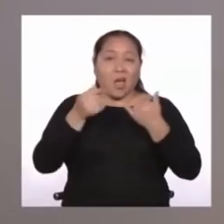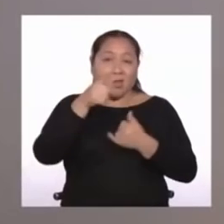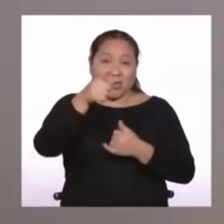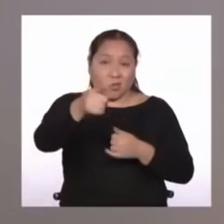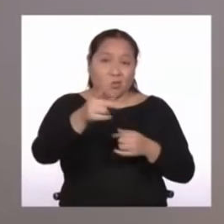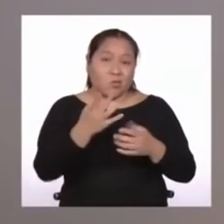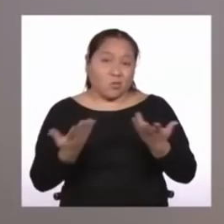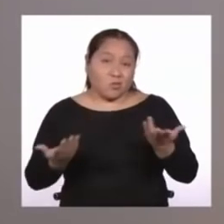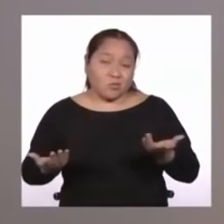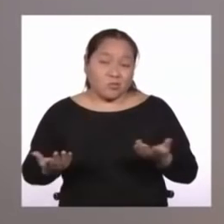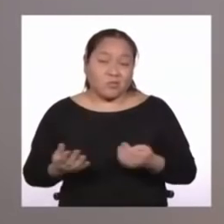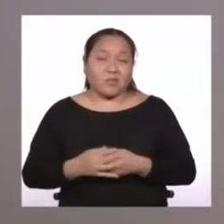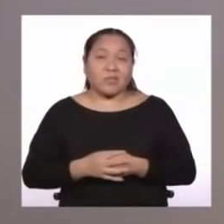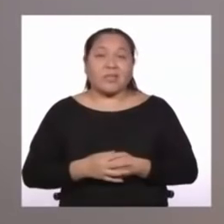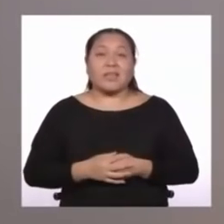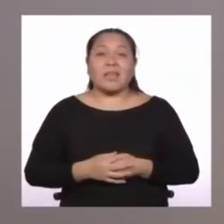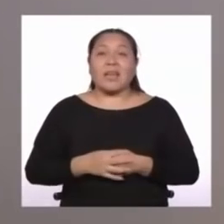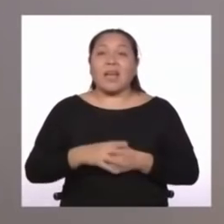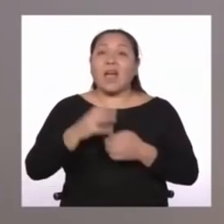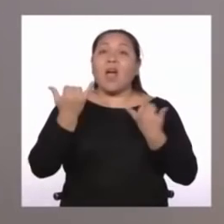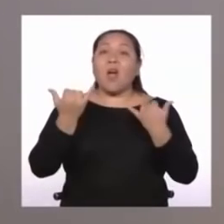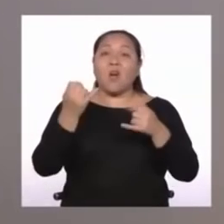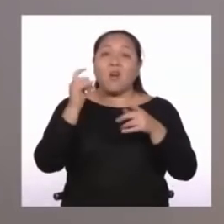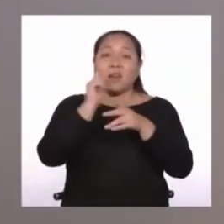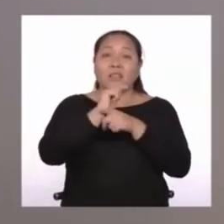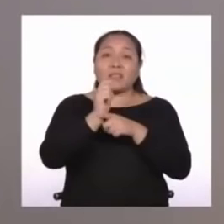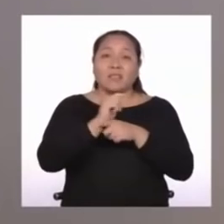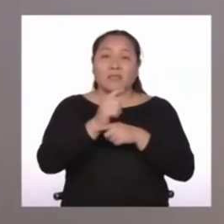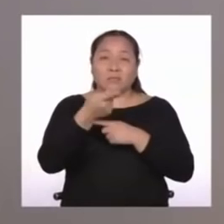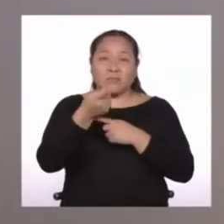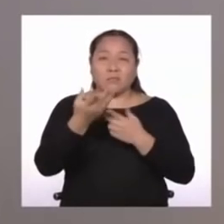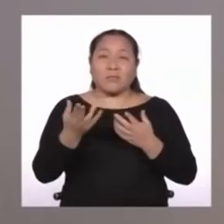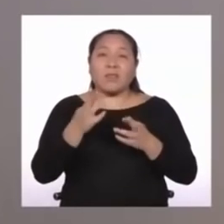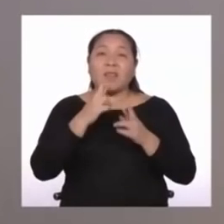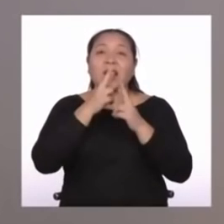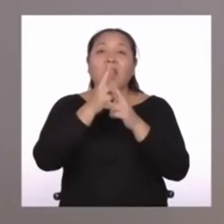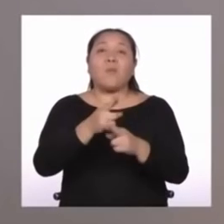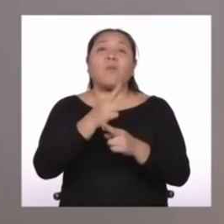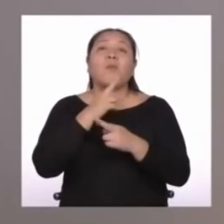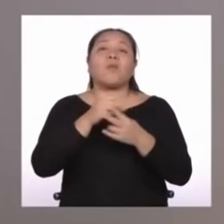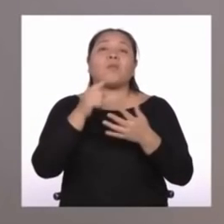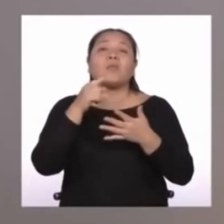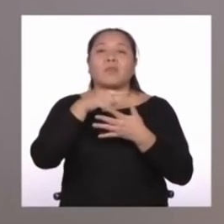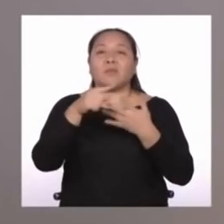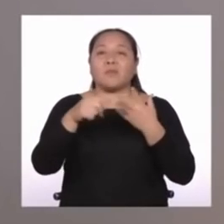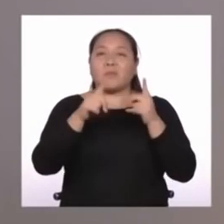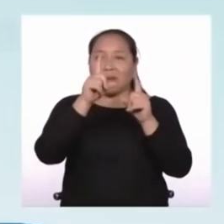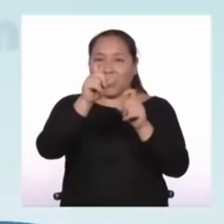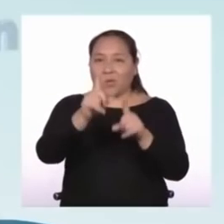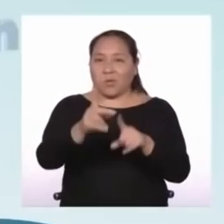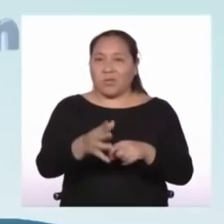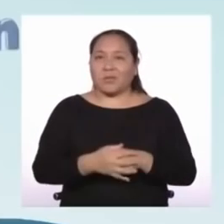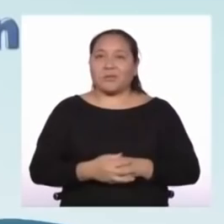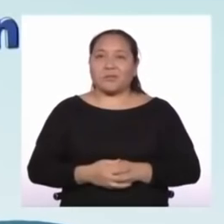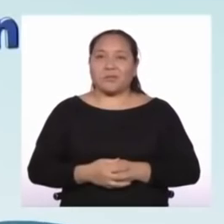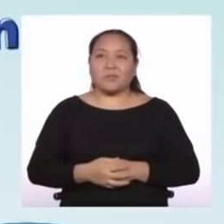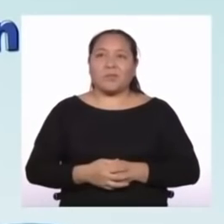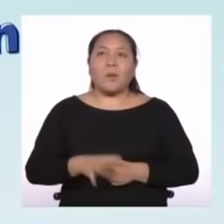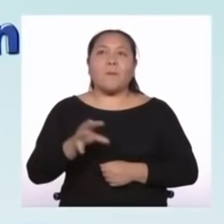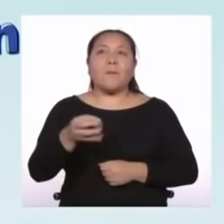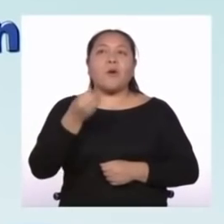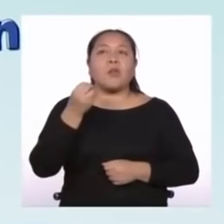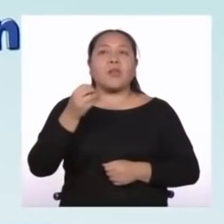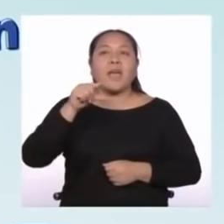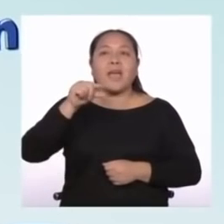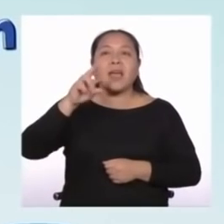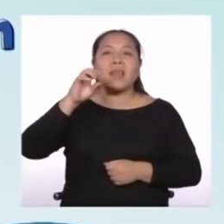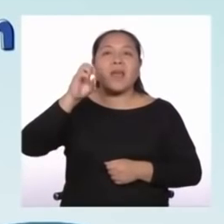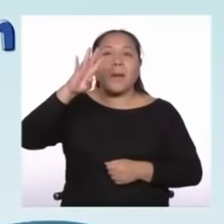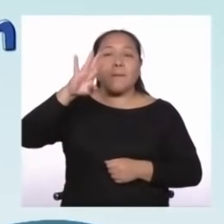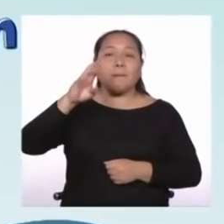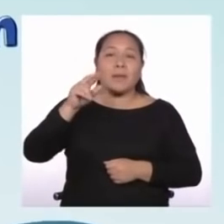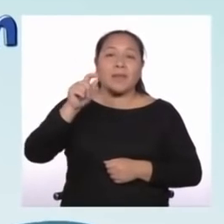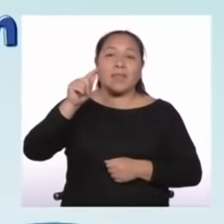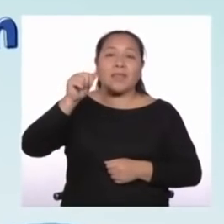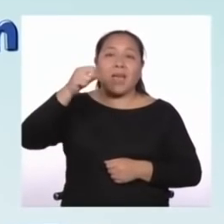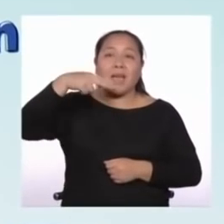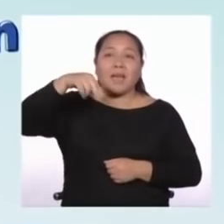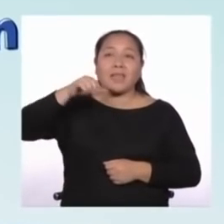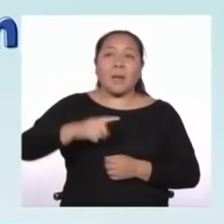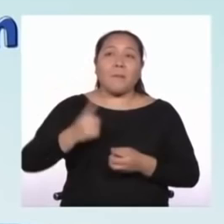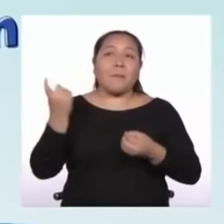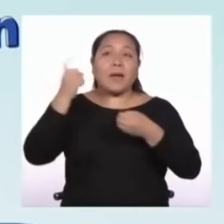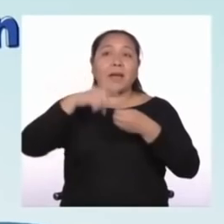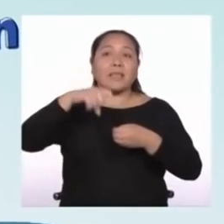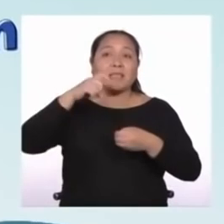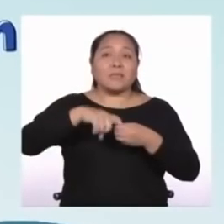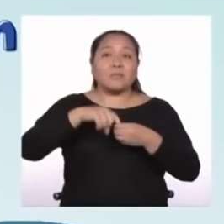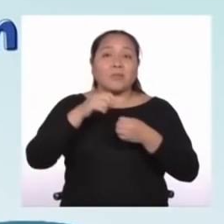ustedes. El reto de hoy consiste en responder a la siguiente pregunta. ¿Por qué Gran Bretaña